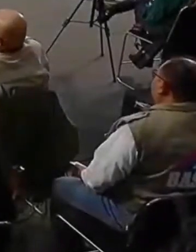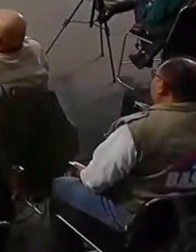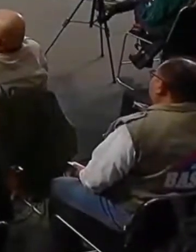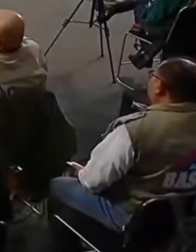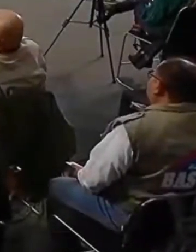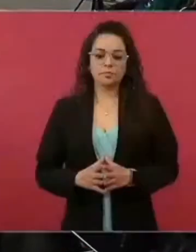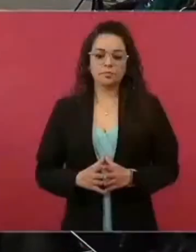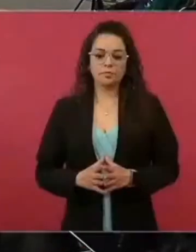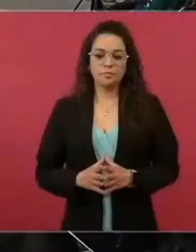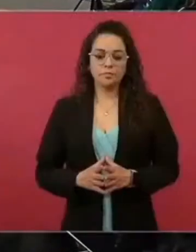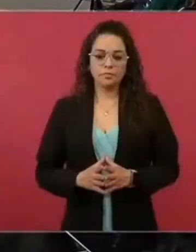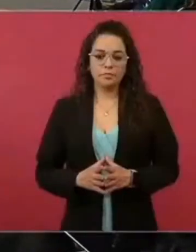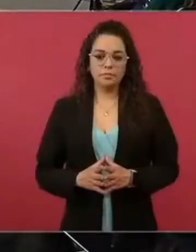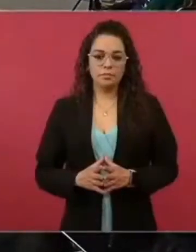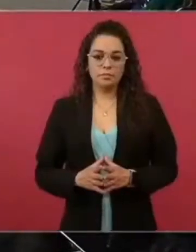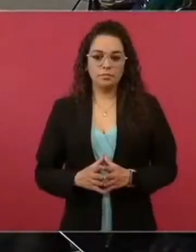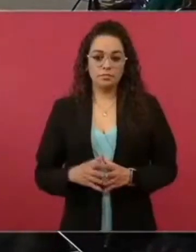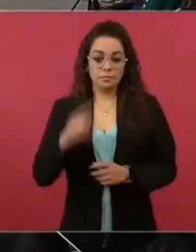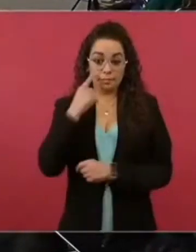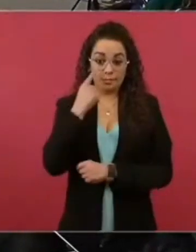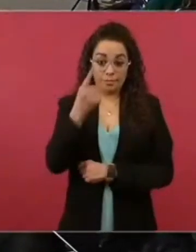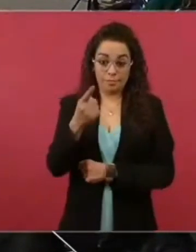O sea, se empobreció el pueblo